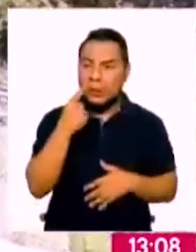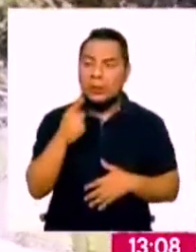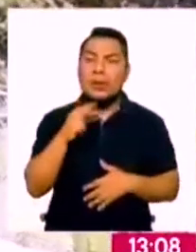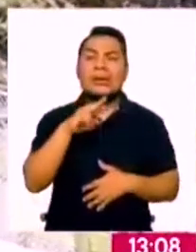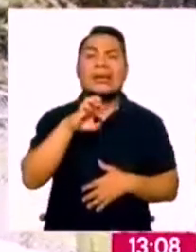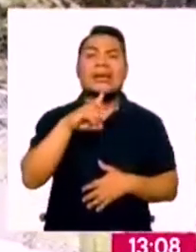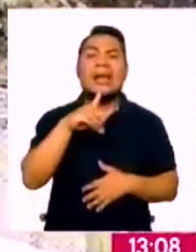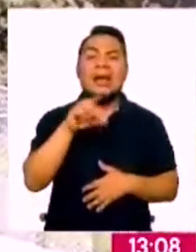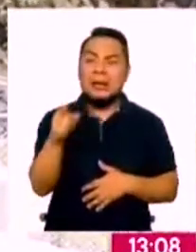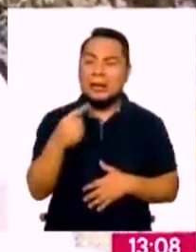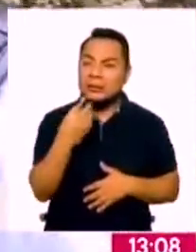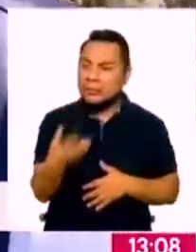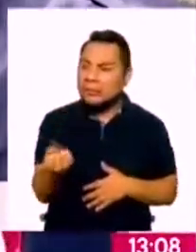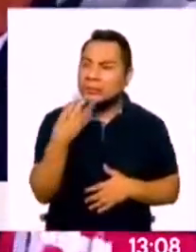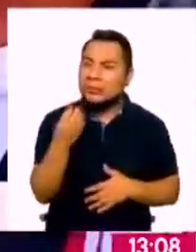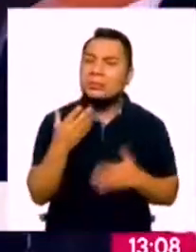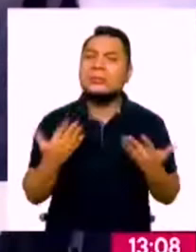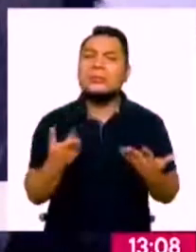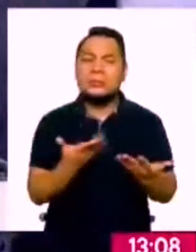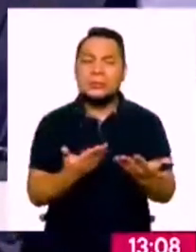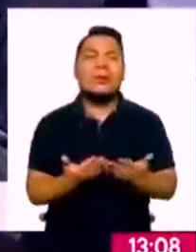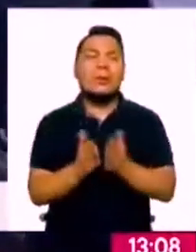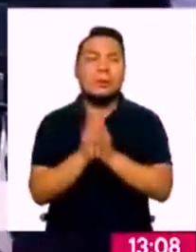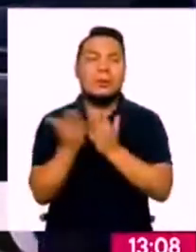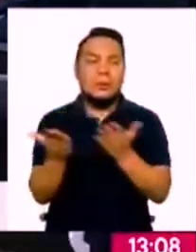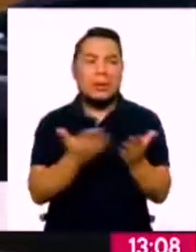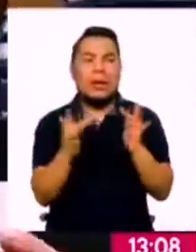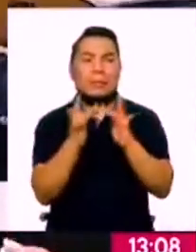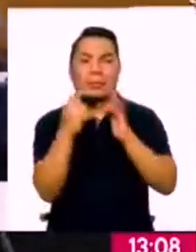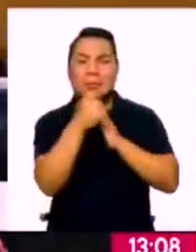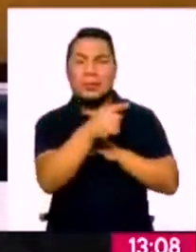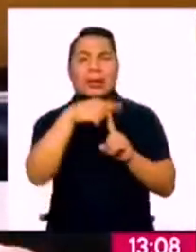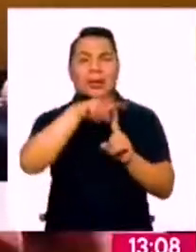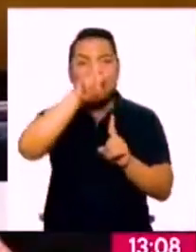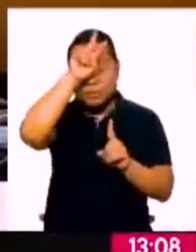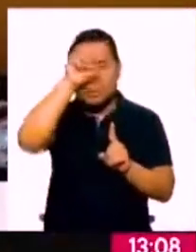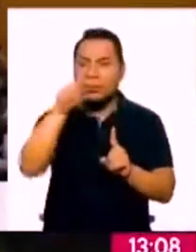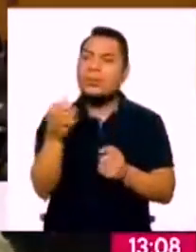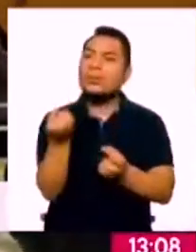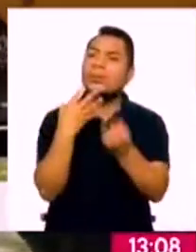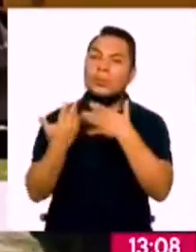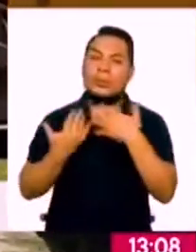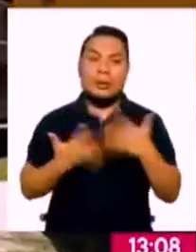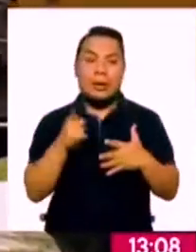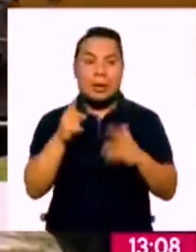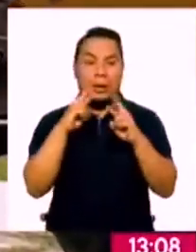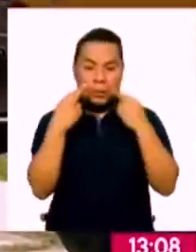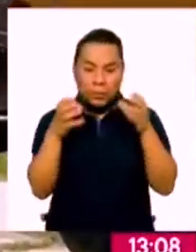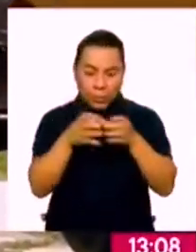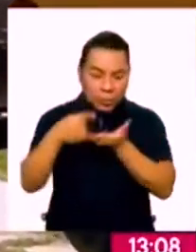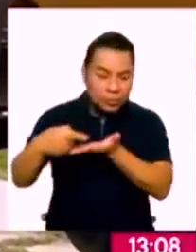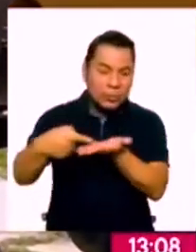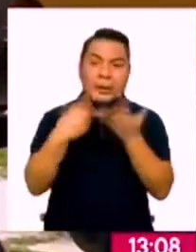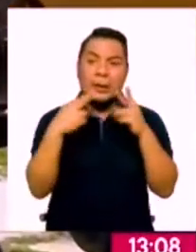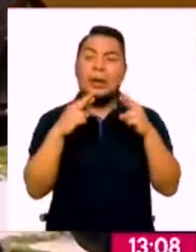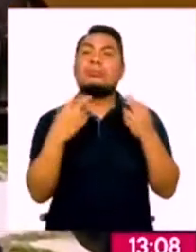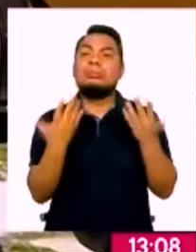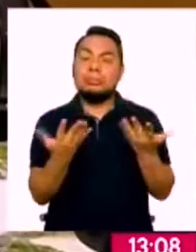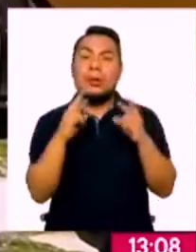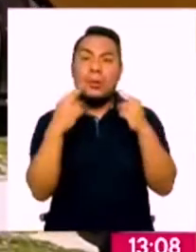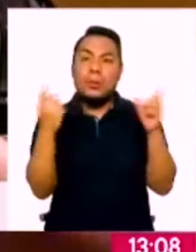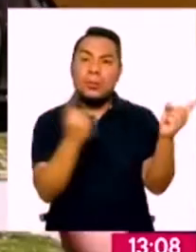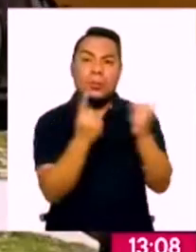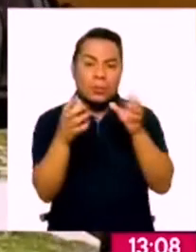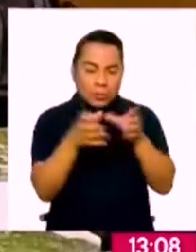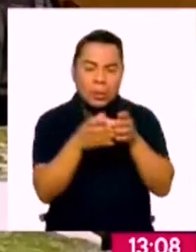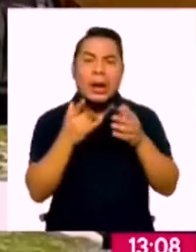Ricardo Chavarría, para que nos dé mayores detalles. Ingeniero, ¿qué tal? Estamos en vivo a través de TV Perú. Bueno, coméntenos, ya el gobierno regional ha instalado un comité